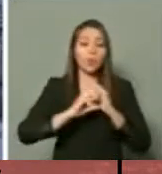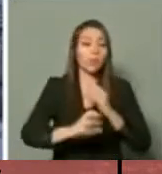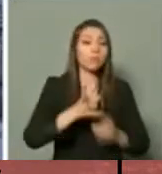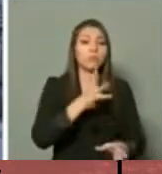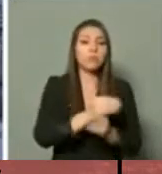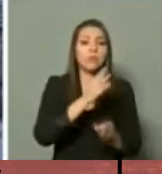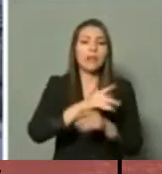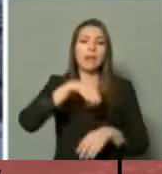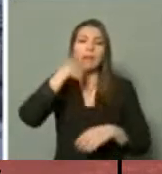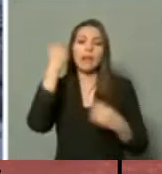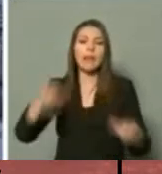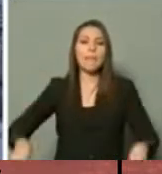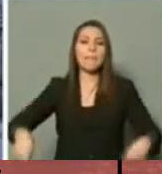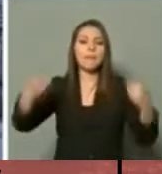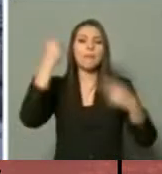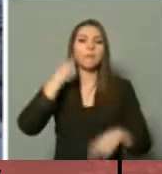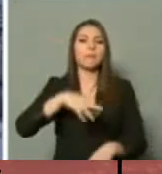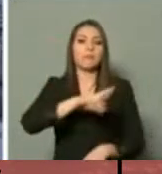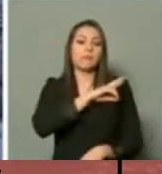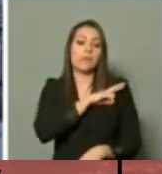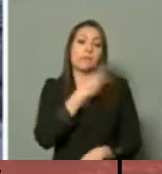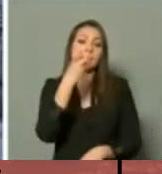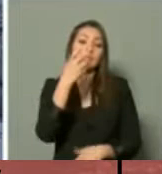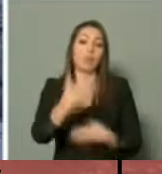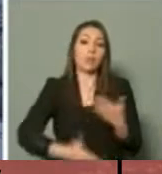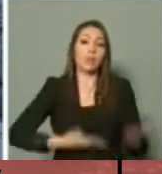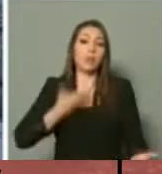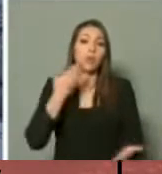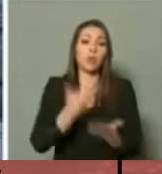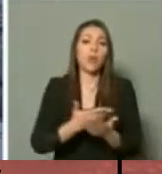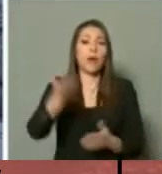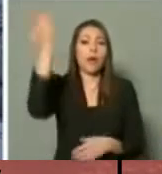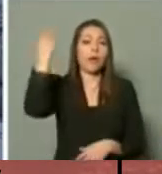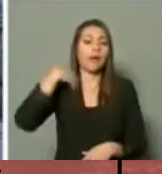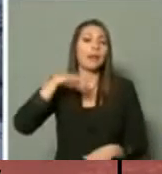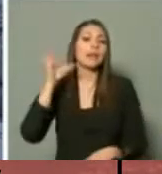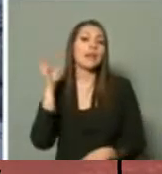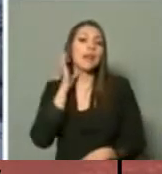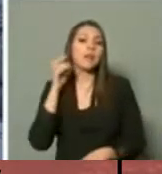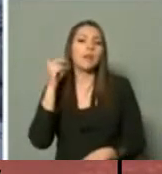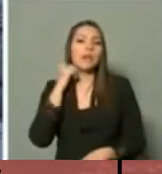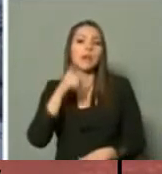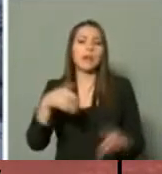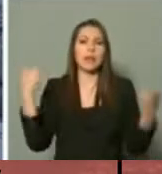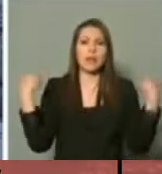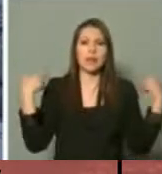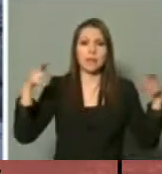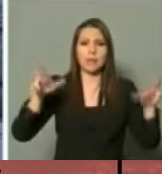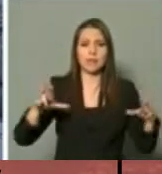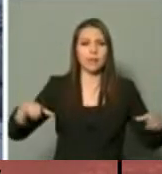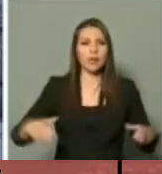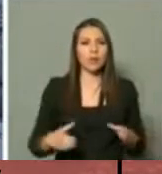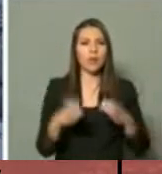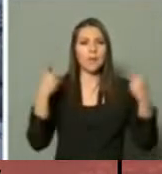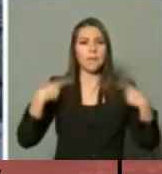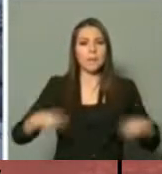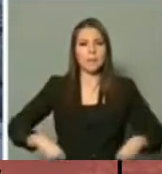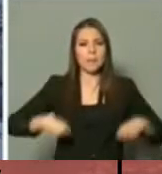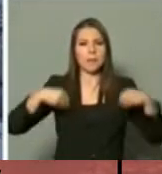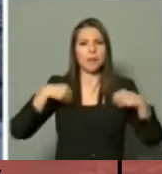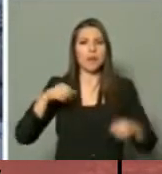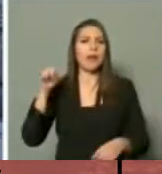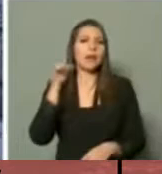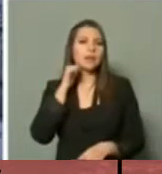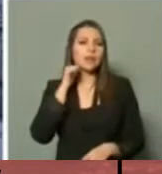eso que se propone, una vez estando en el Congreso, representando tanto a la comunidad de Azcapotzalco como a los ciudadanos, el